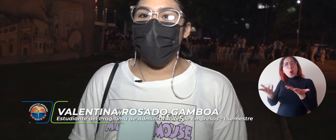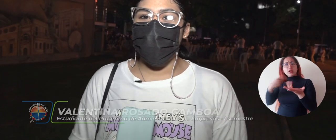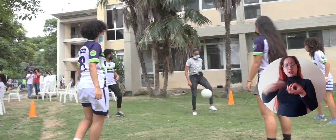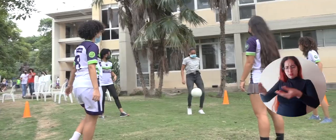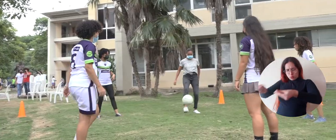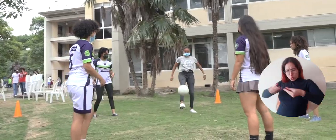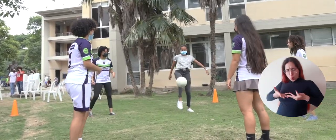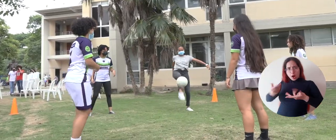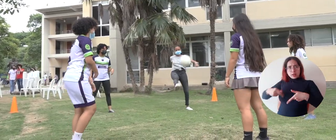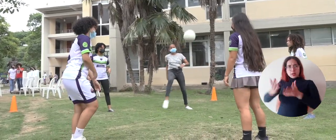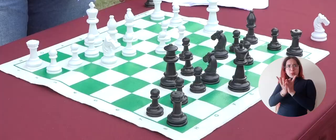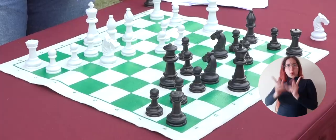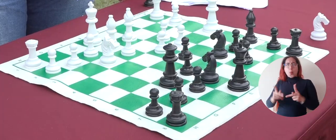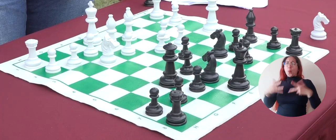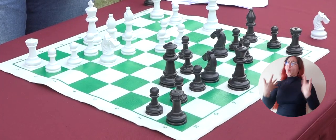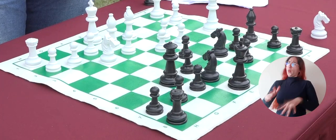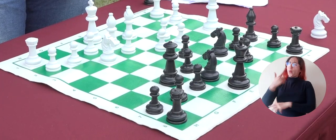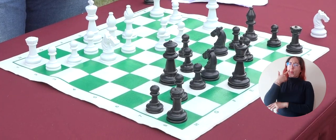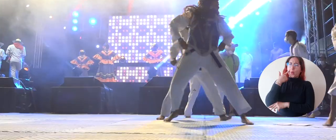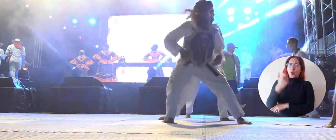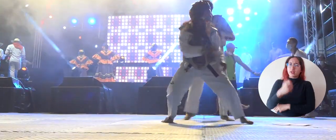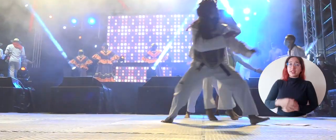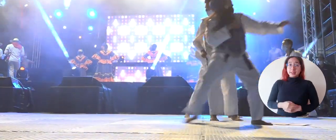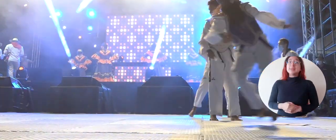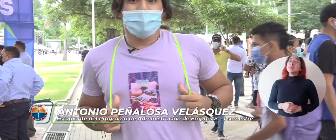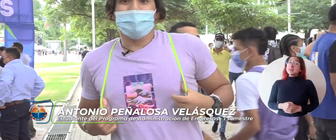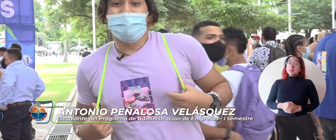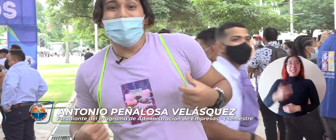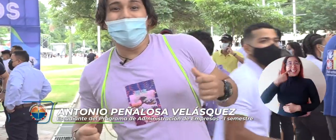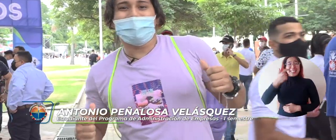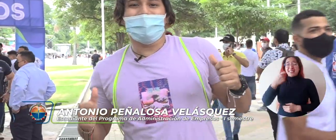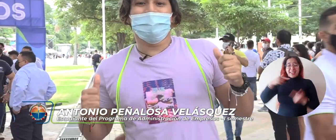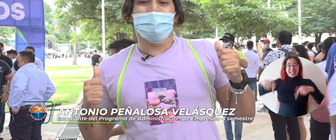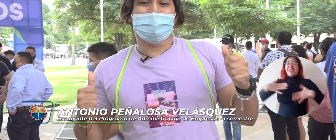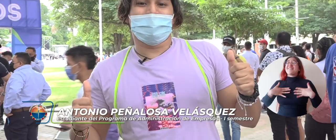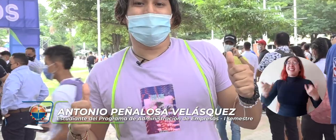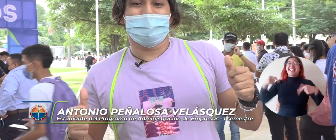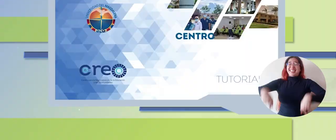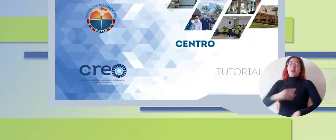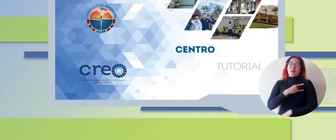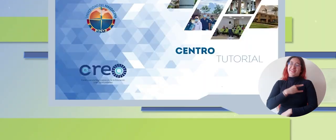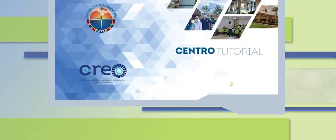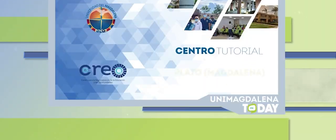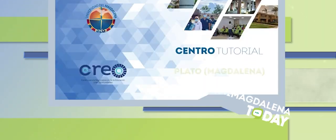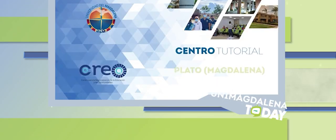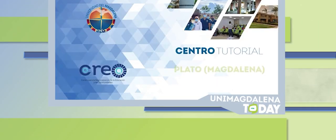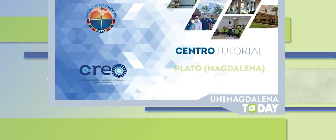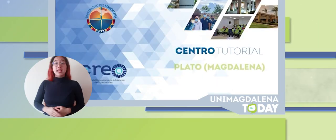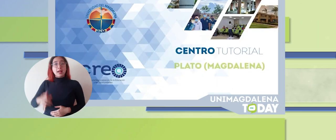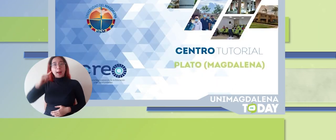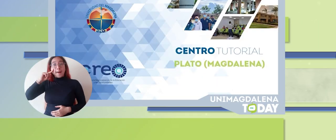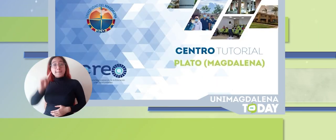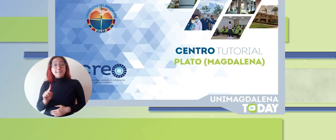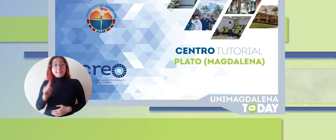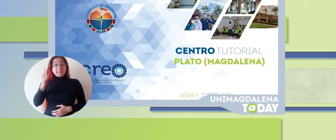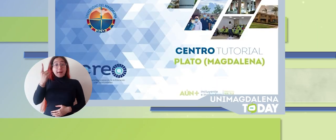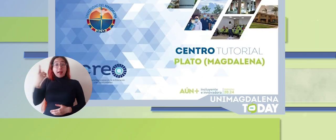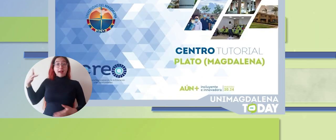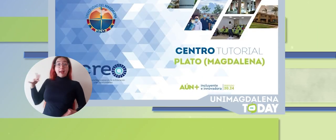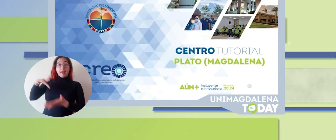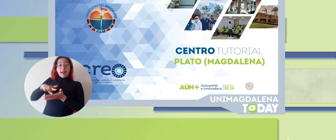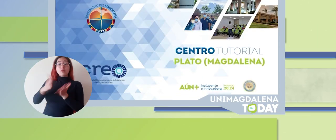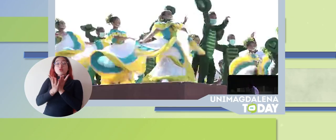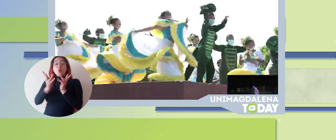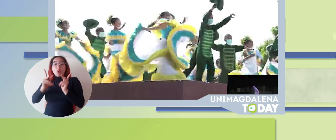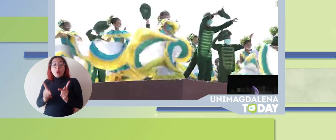cómodos para nosotros los estudiantes. La verdad, chévere, chévere, chévere. Estoy feliz de estar en la universidad. Por primera vez, desde distintos